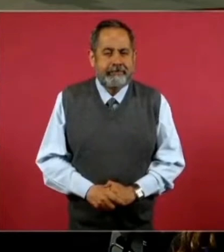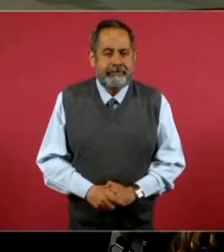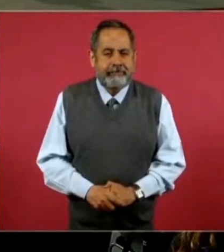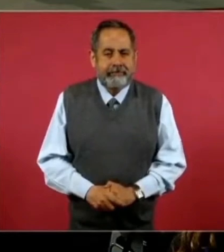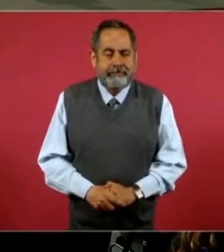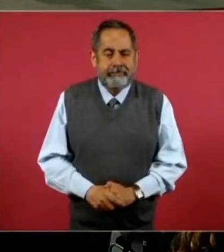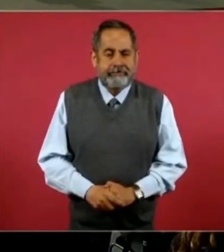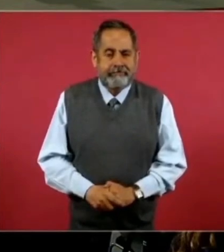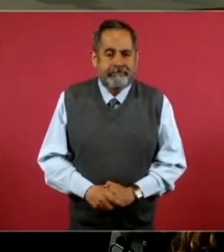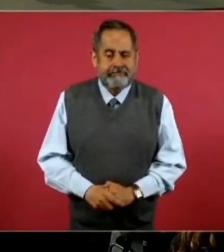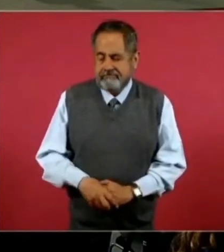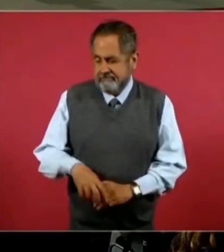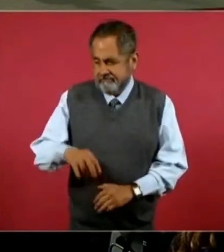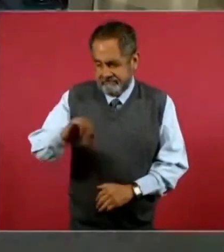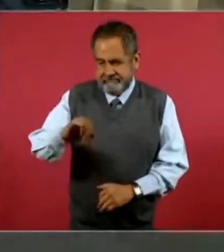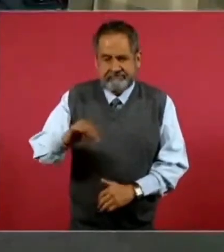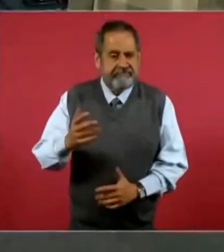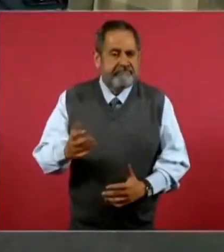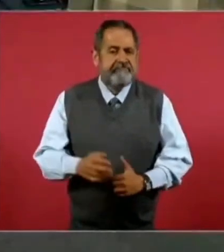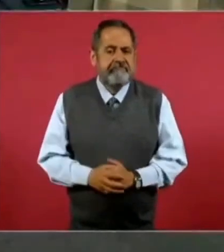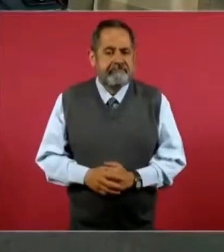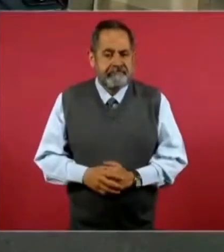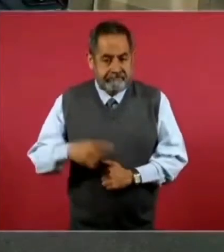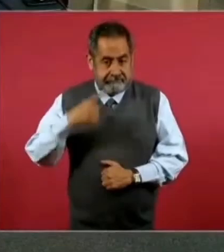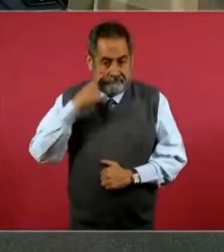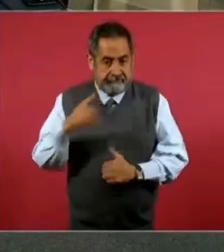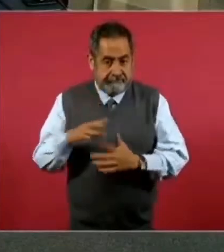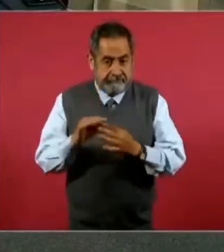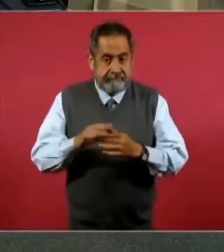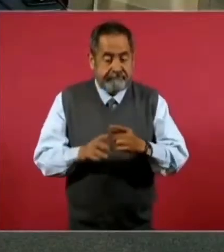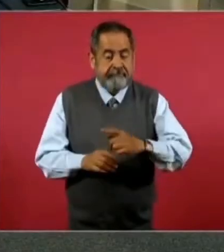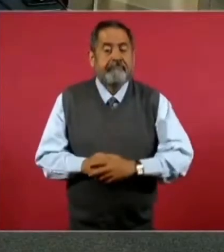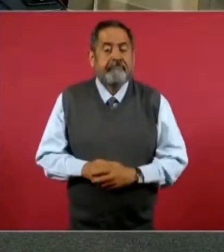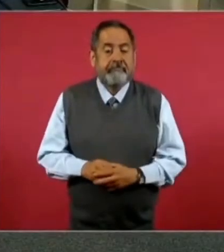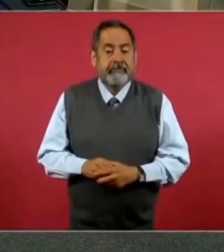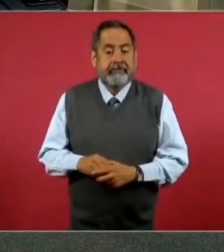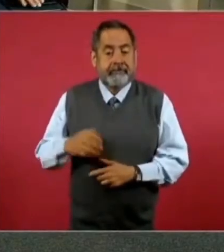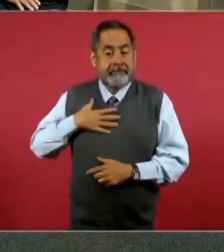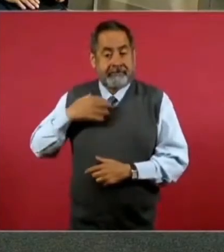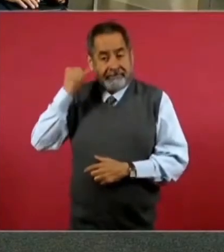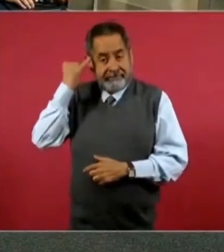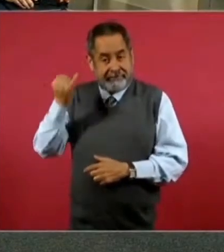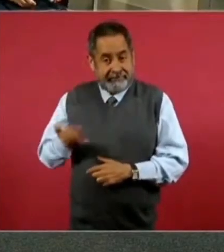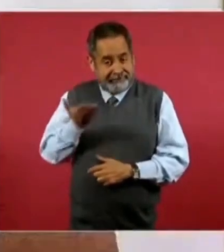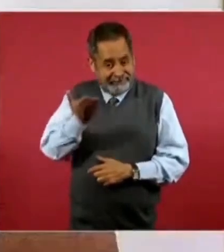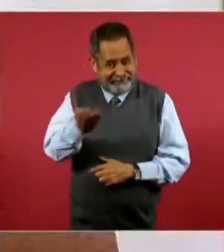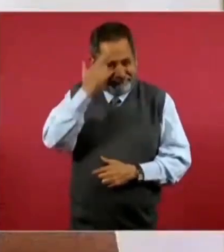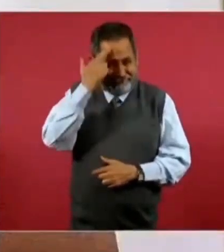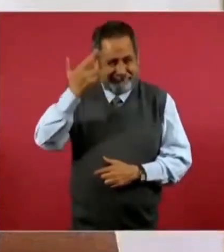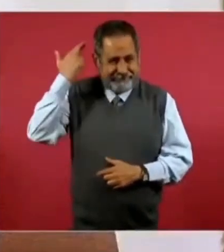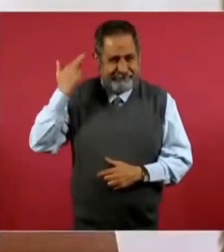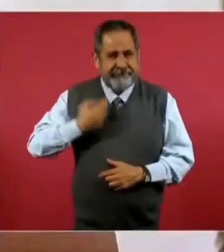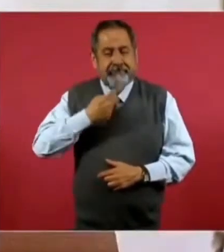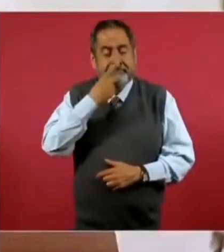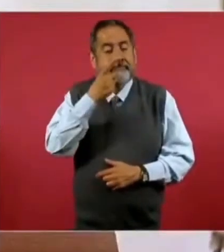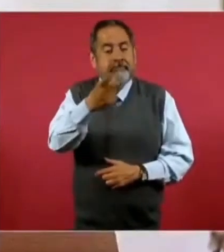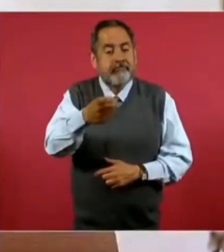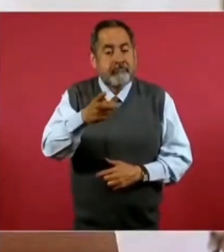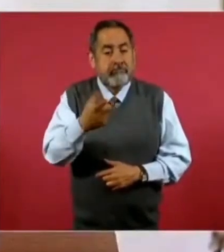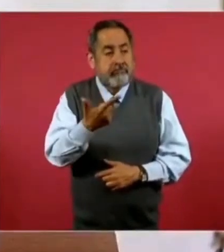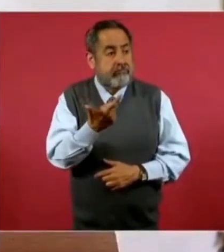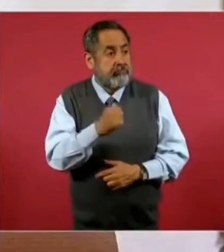¿Sí? Y el propósito, lo que planteé, es que no iba a aumentar el precio